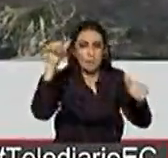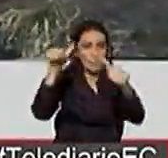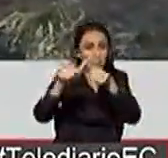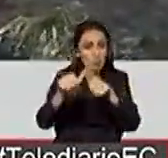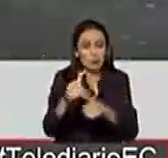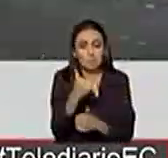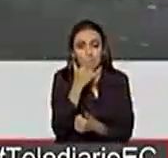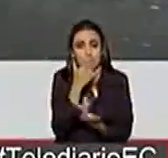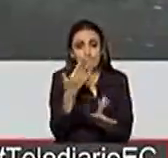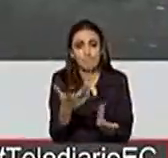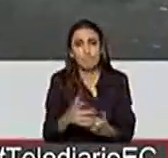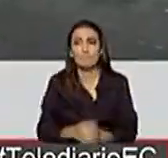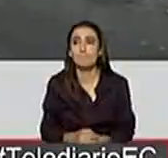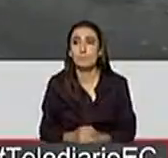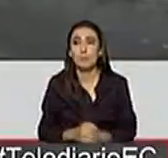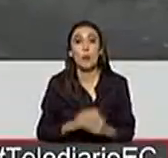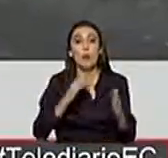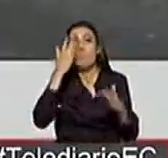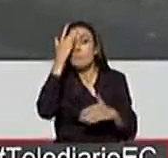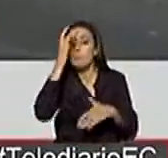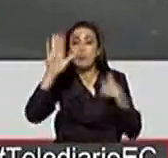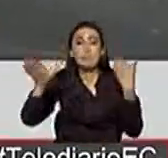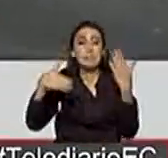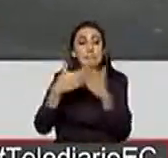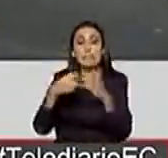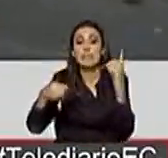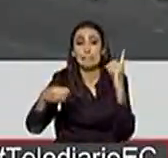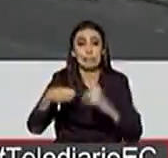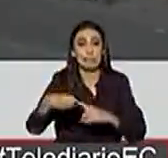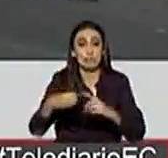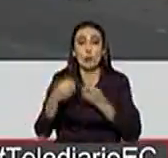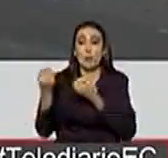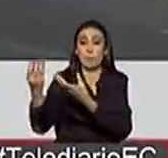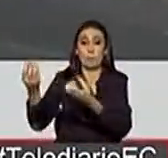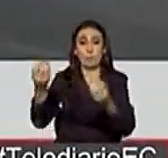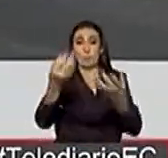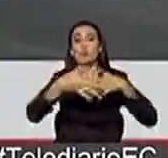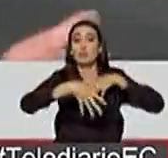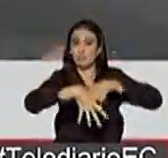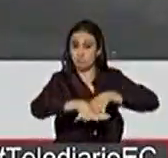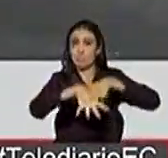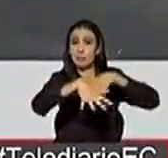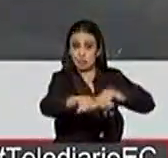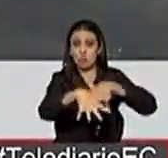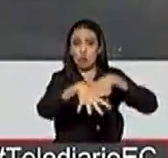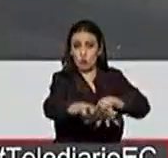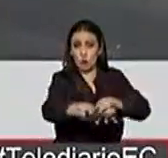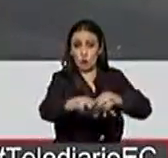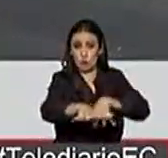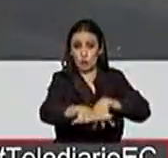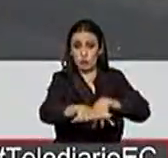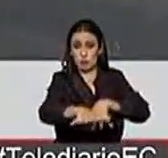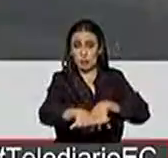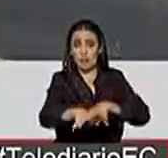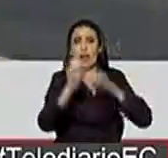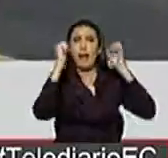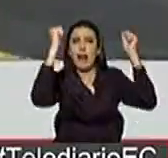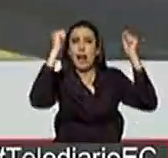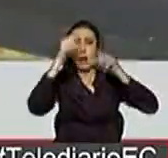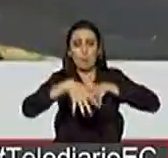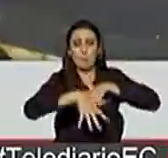carita de dios en la ciudad de todos así como mucha gente se une para hacer esto para poder protestar